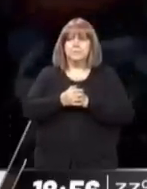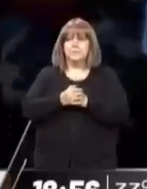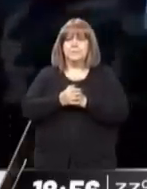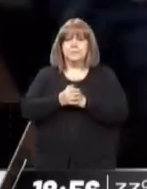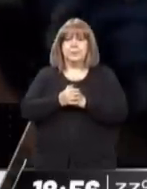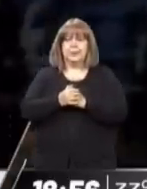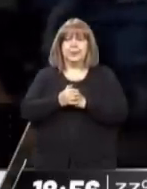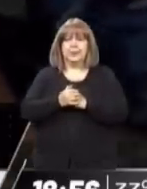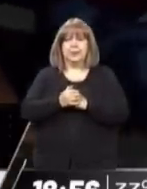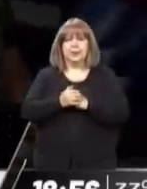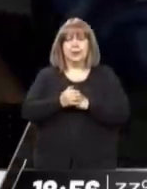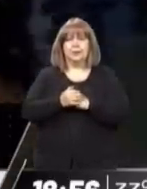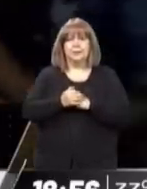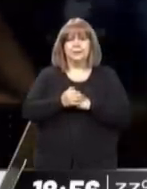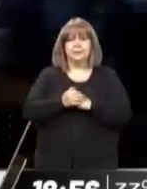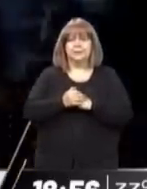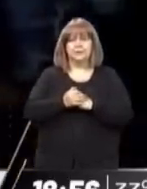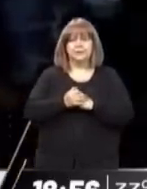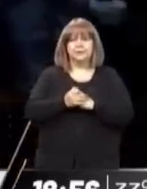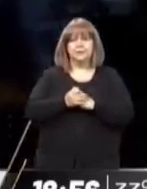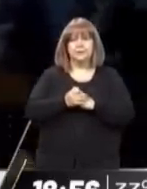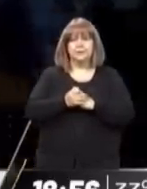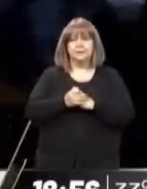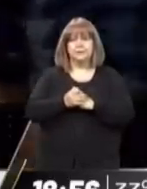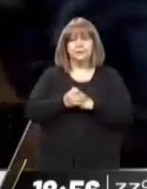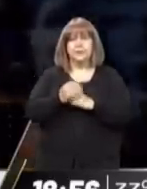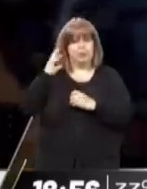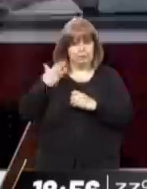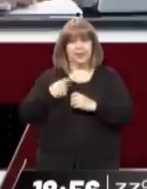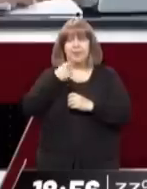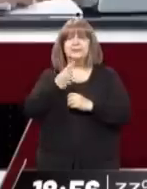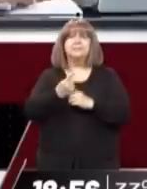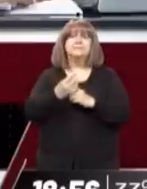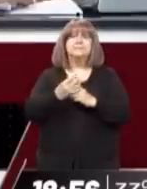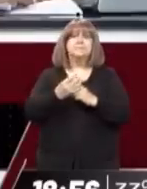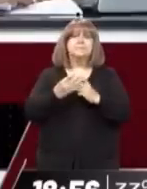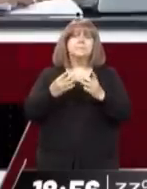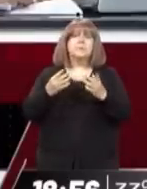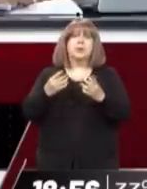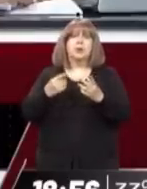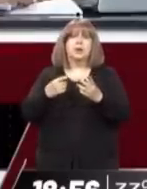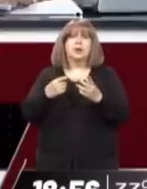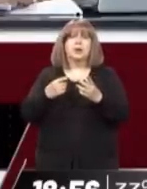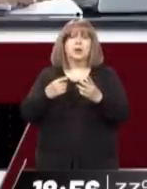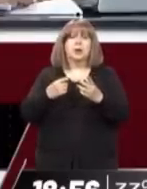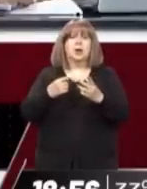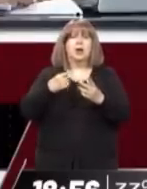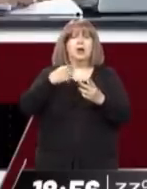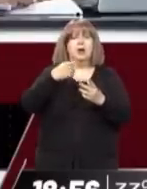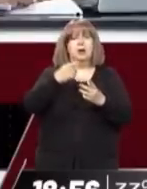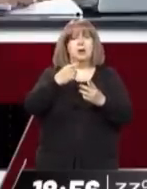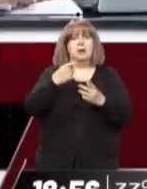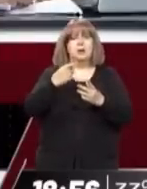habrá escuchado toda la introducción que vos hiciste, Marcelo, desde la pregunta, pero digo, Marcelo, no sé si escuchaste lo que